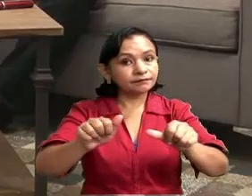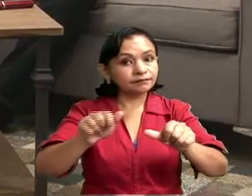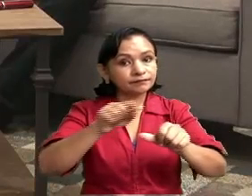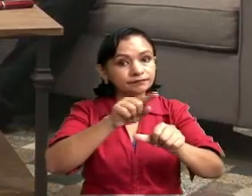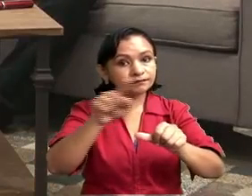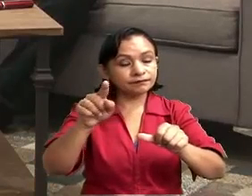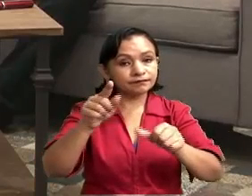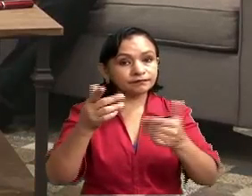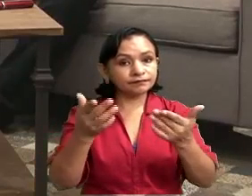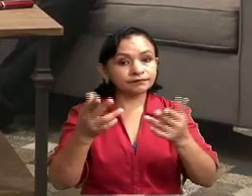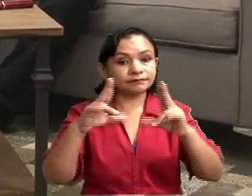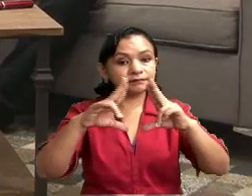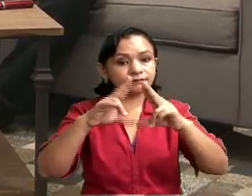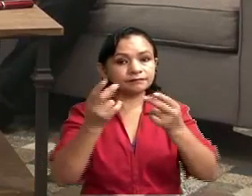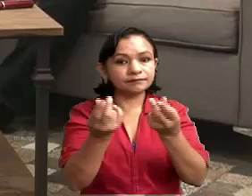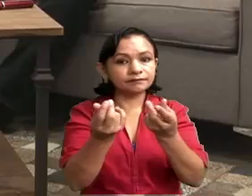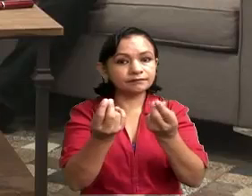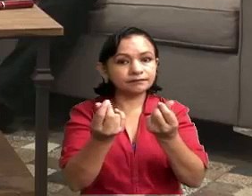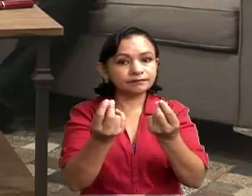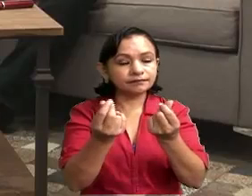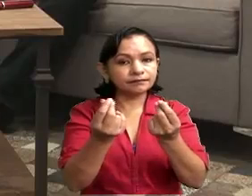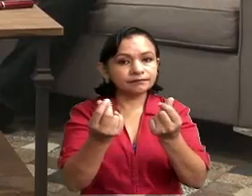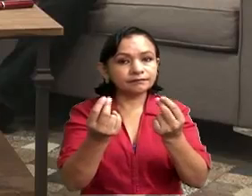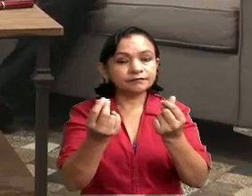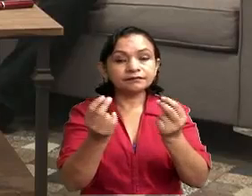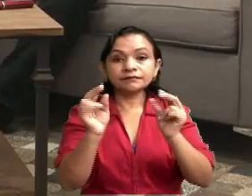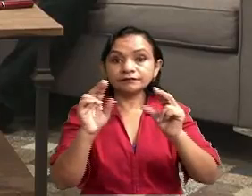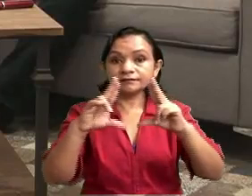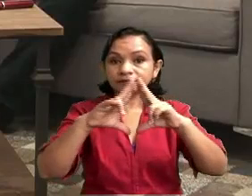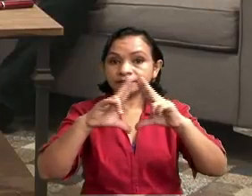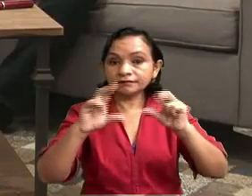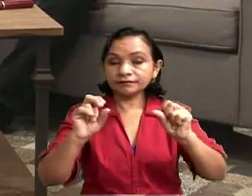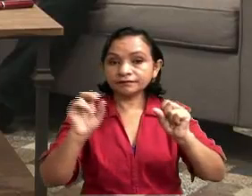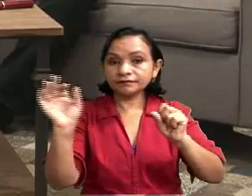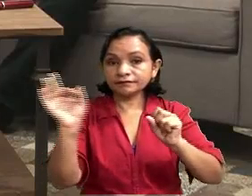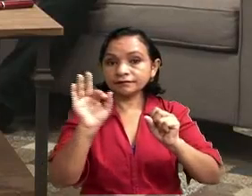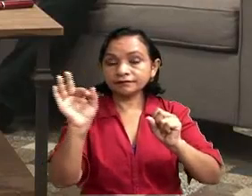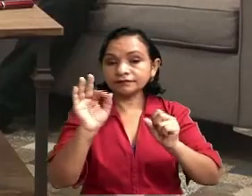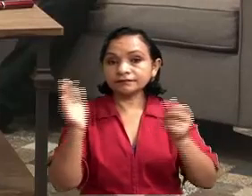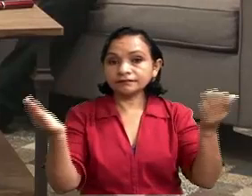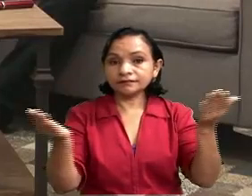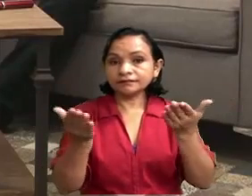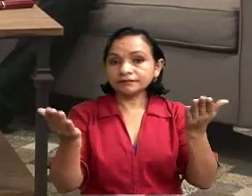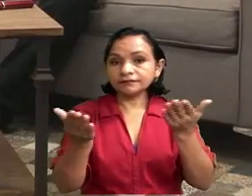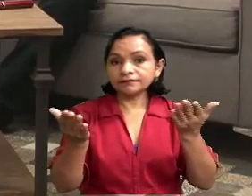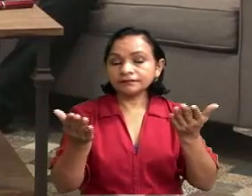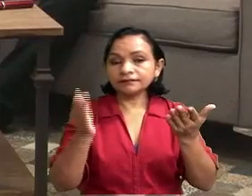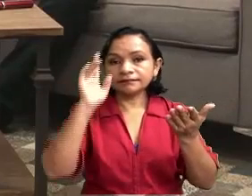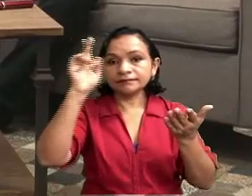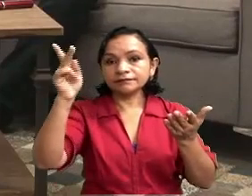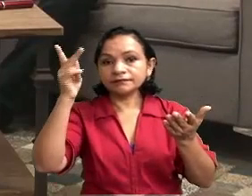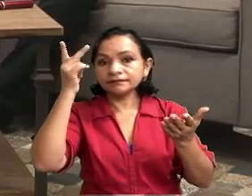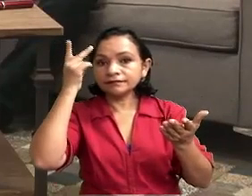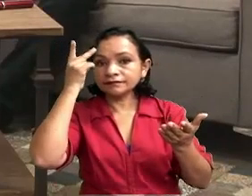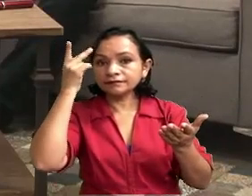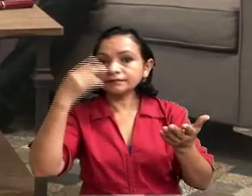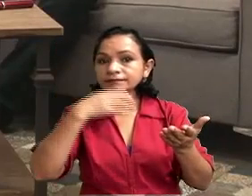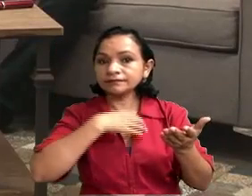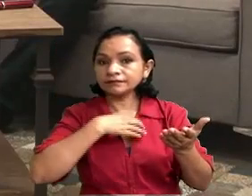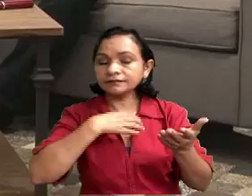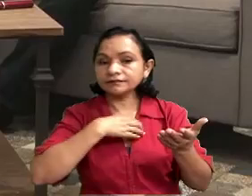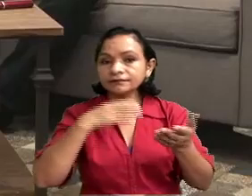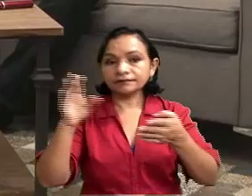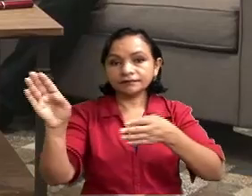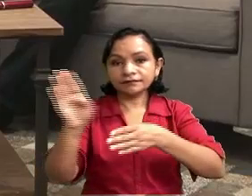en la moneda nicaragüense, en el Córdoba. Okay, muy importante. Esa es una medida de carácter de política monetaria que administra el